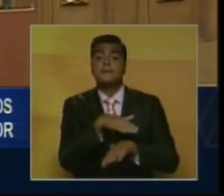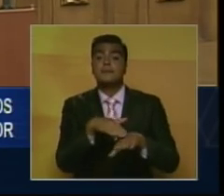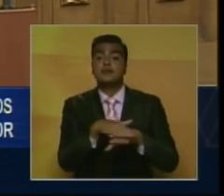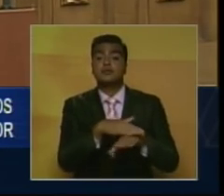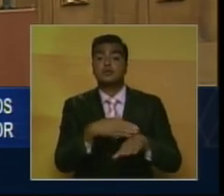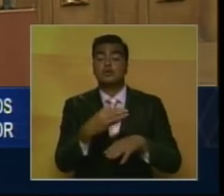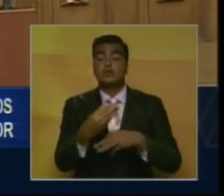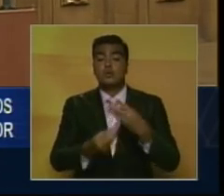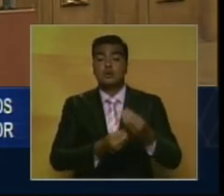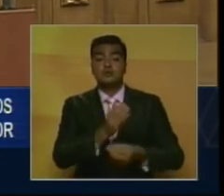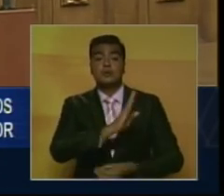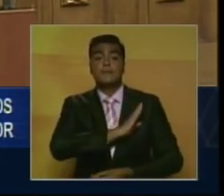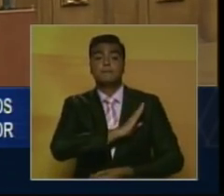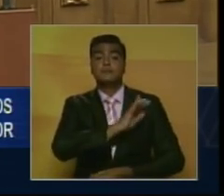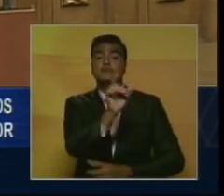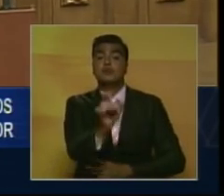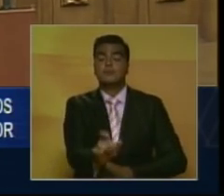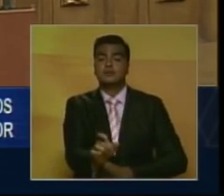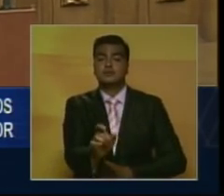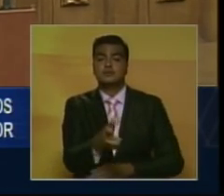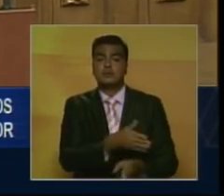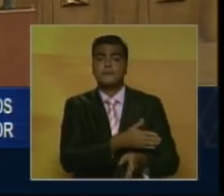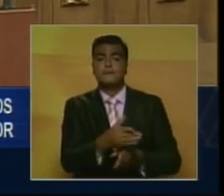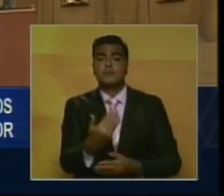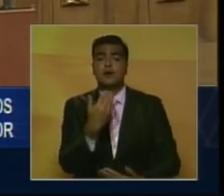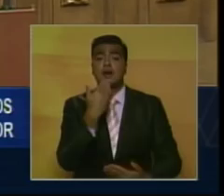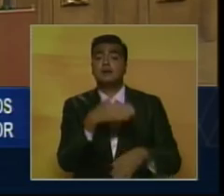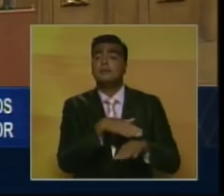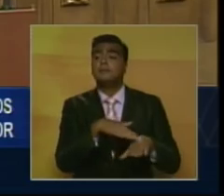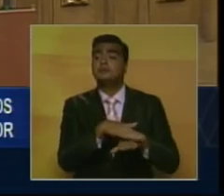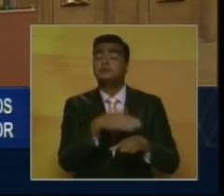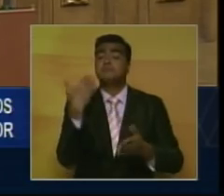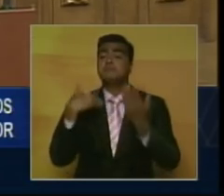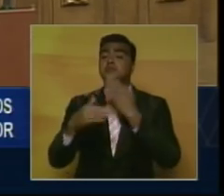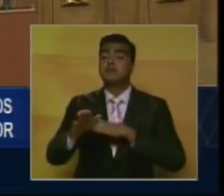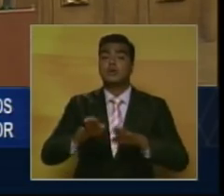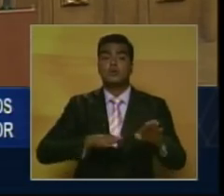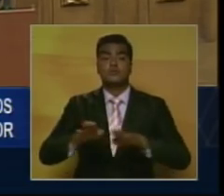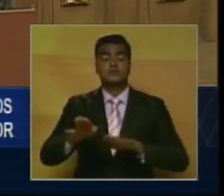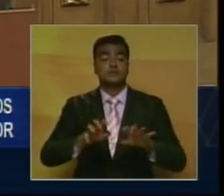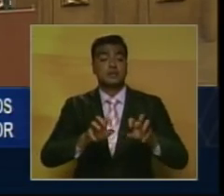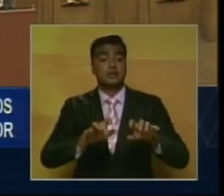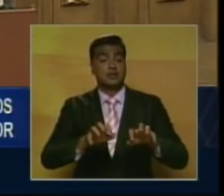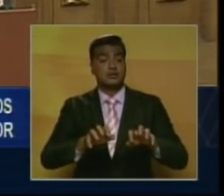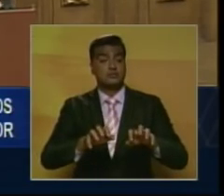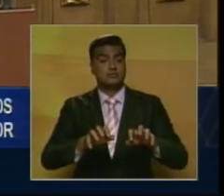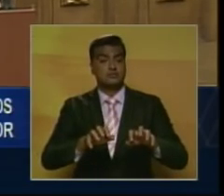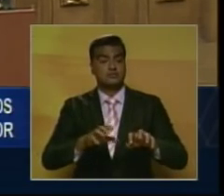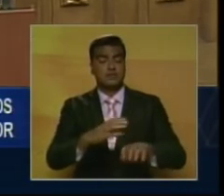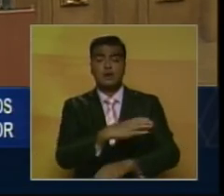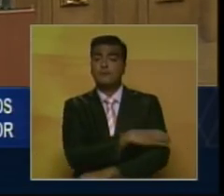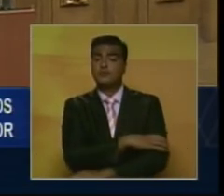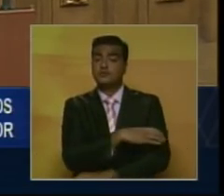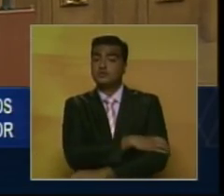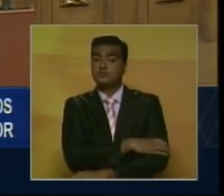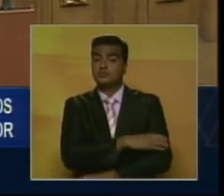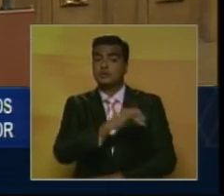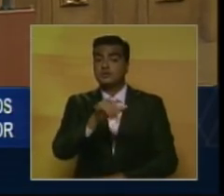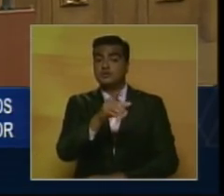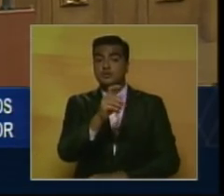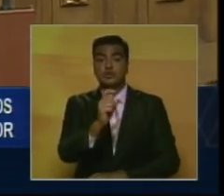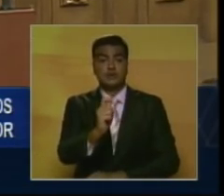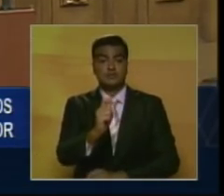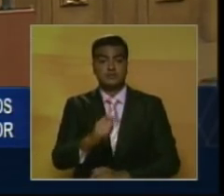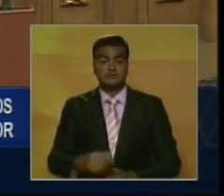hará personalmente. Esto tras las excusas que presentó el pasado jueves el secretario ejecutivo de la Mesa de la Unidad Democrática, Jesús